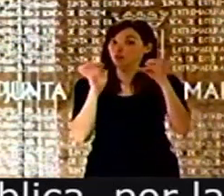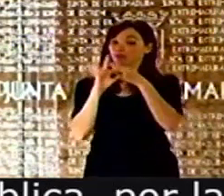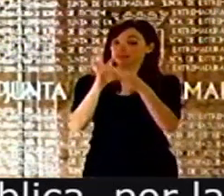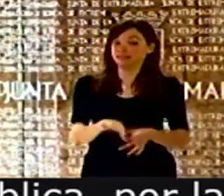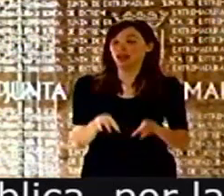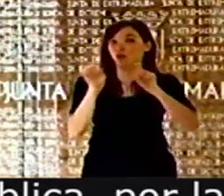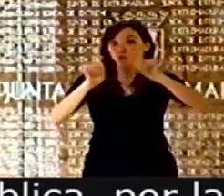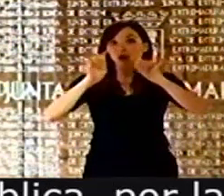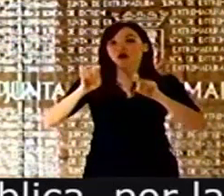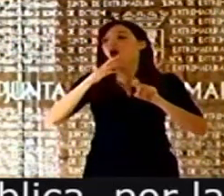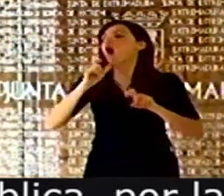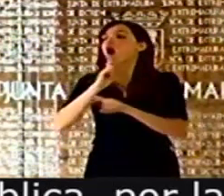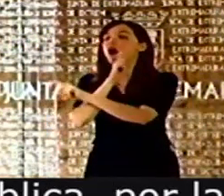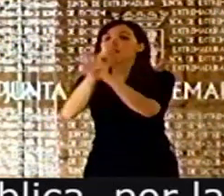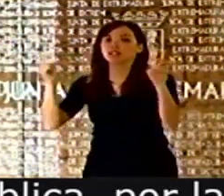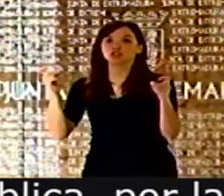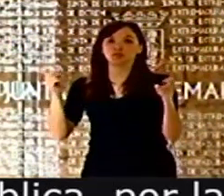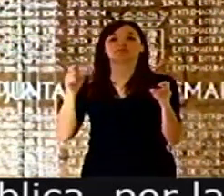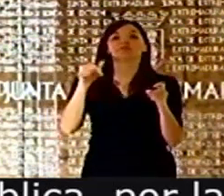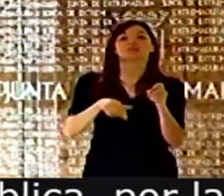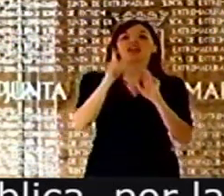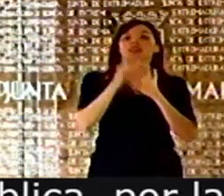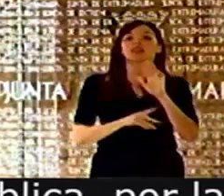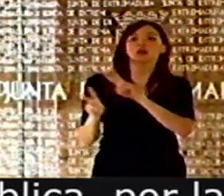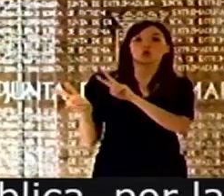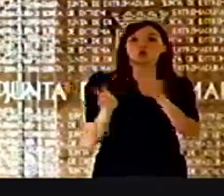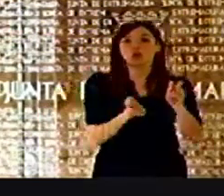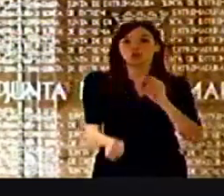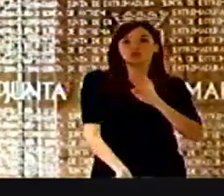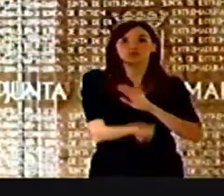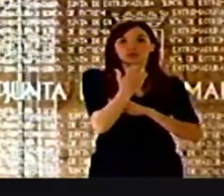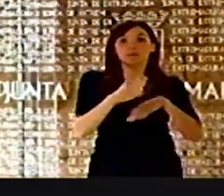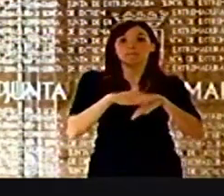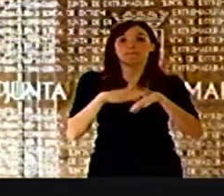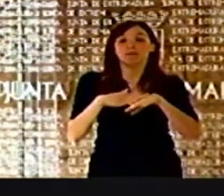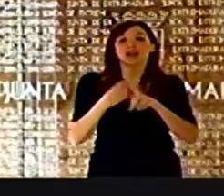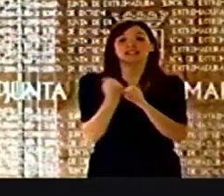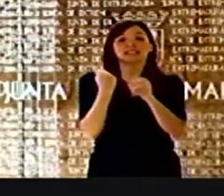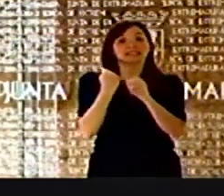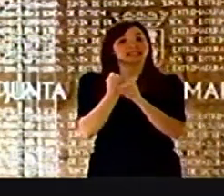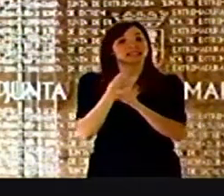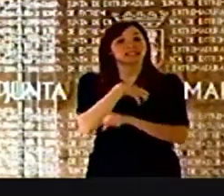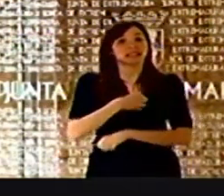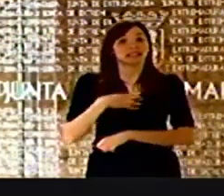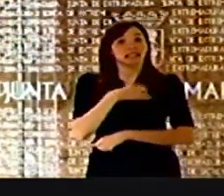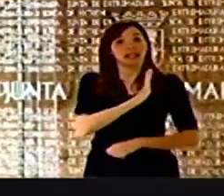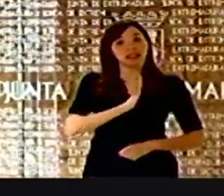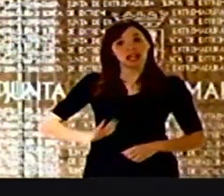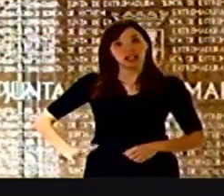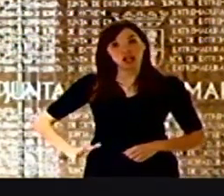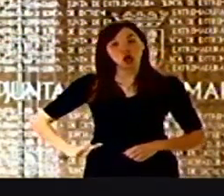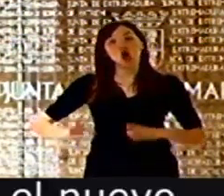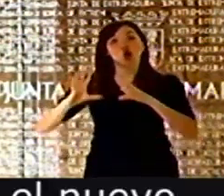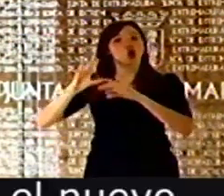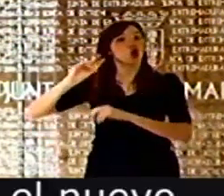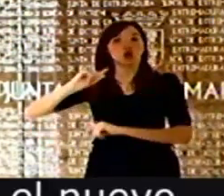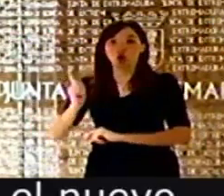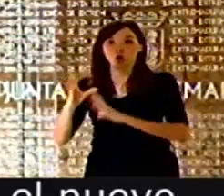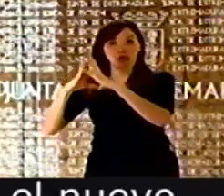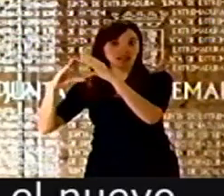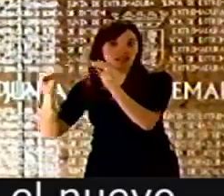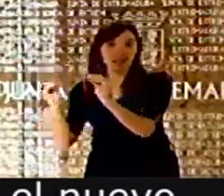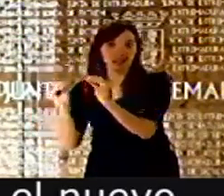para anunciarles el nuevo decreto que regula la provisión interina de puestos de trabajo de personal docente no universitario. Es decir,